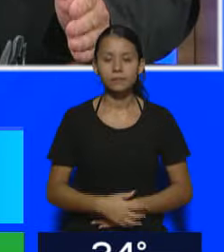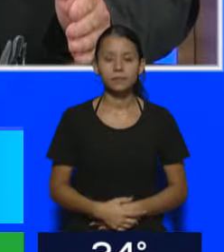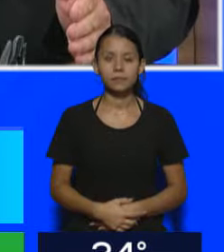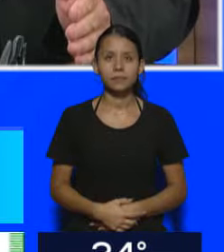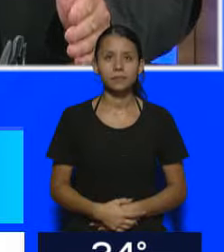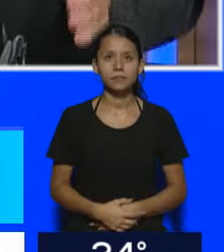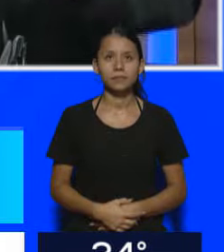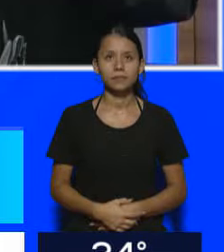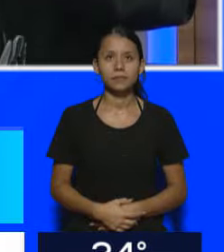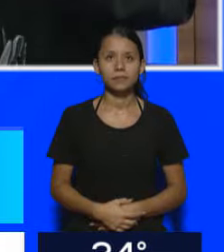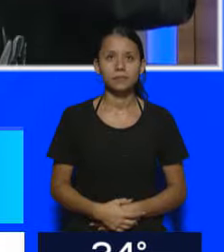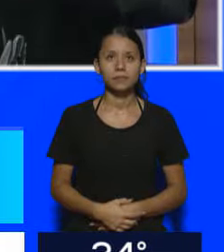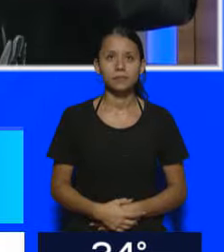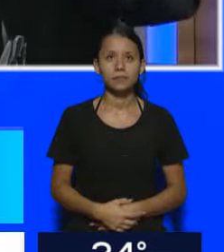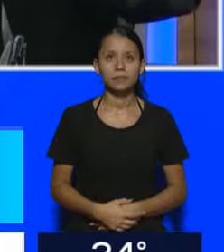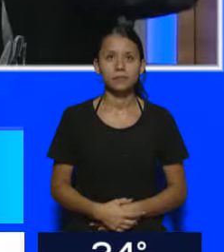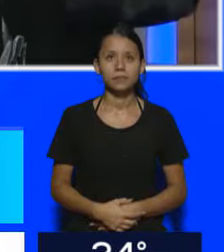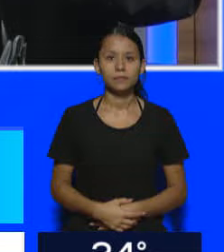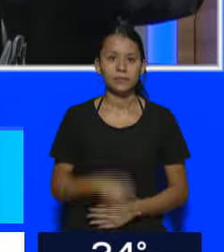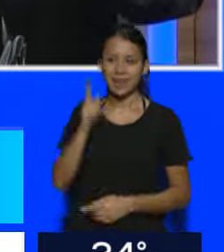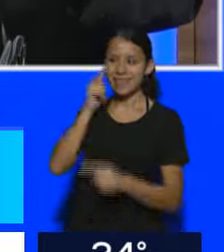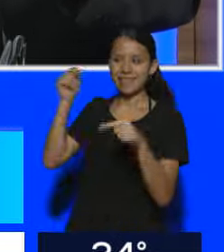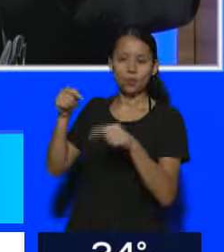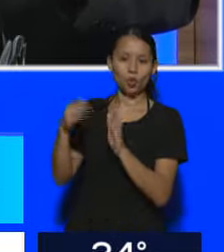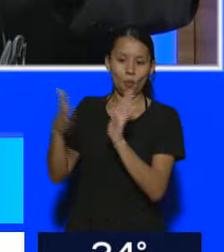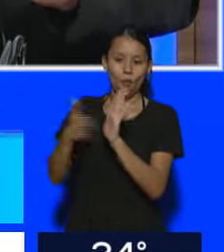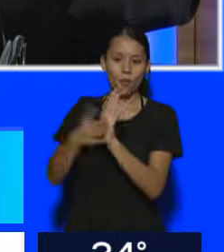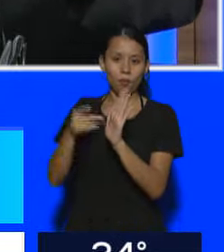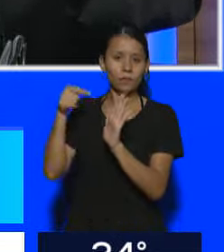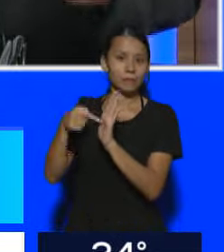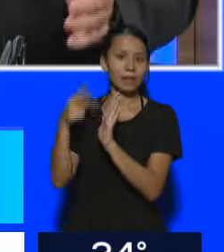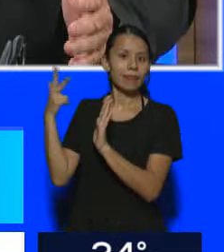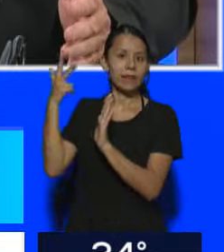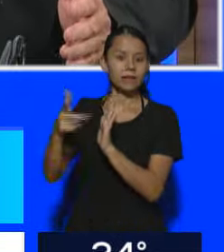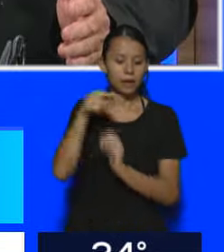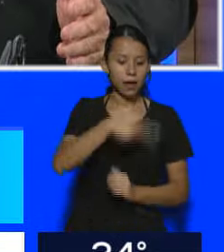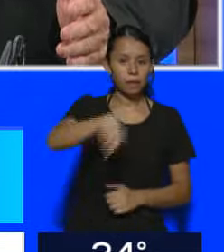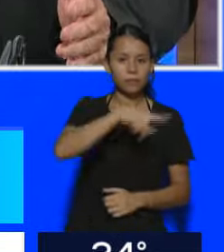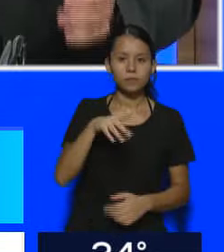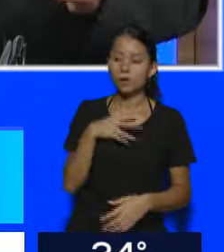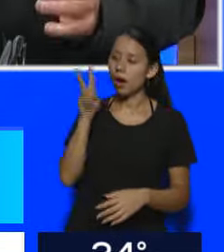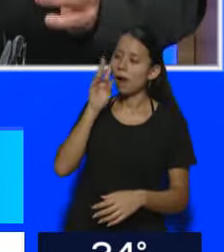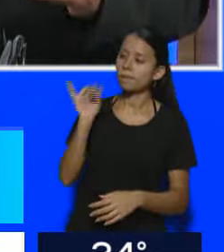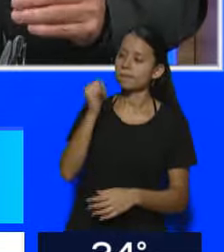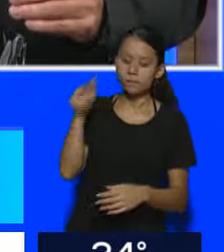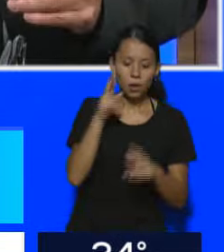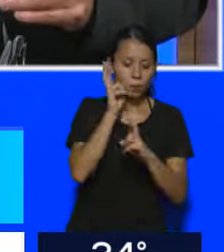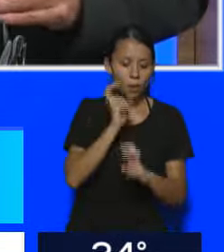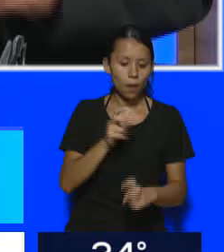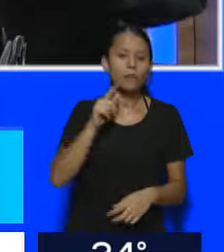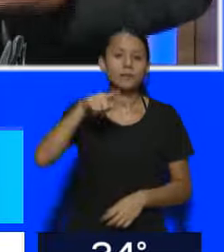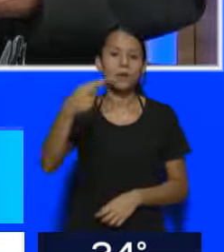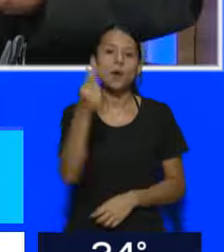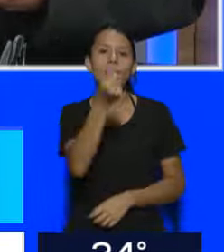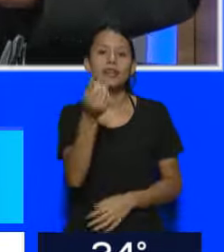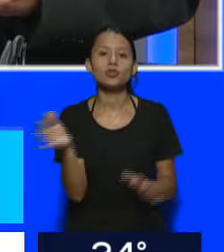muy en letra lo que el INB les dice en torno al pronóstico de cosecha para resolver el tema del precio. Sobre todo, a partir de eso,